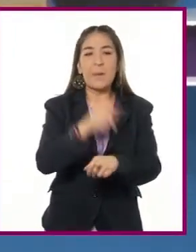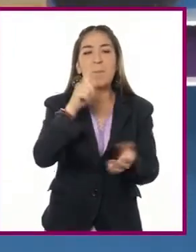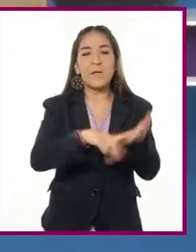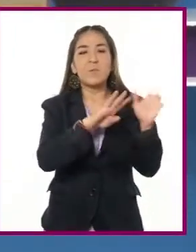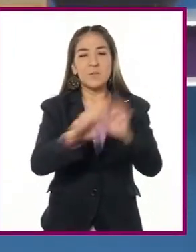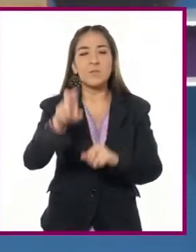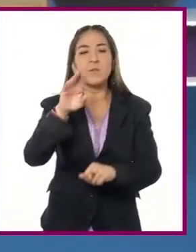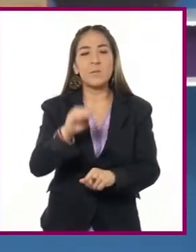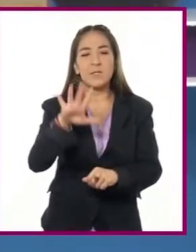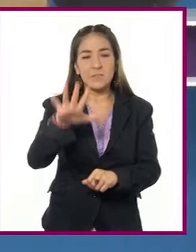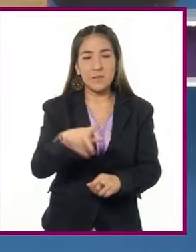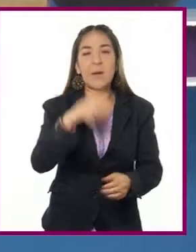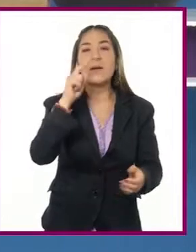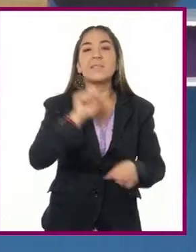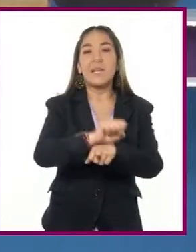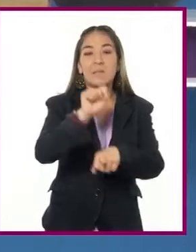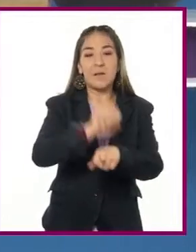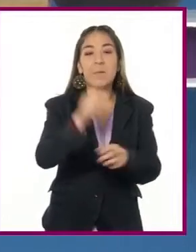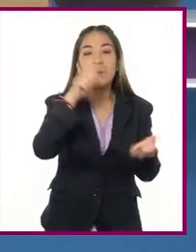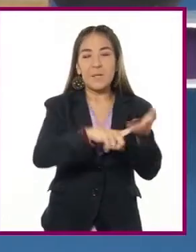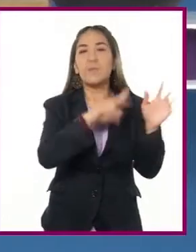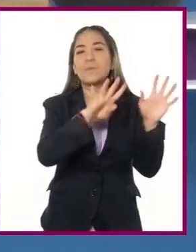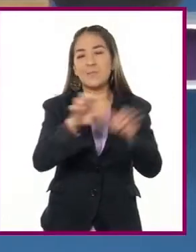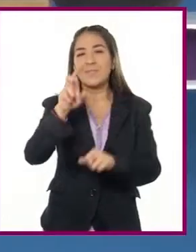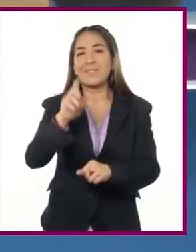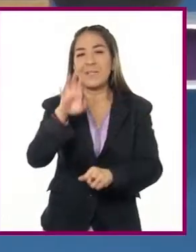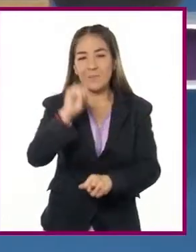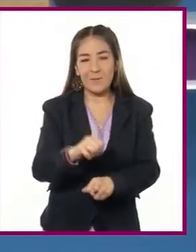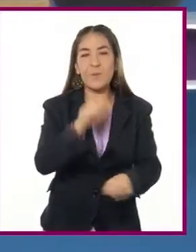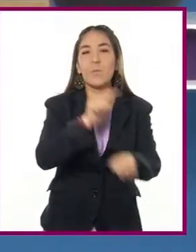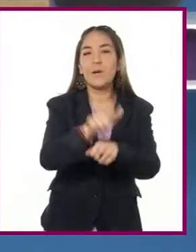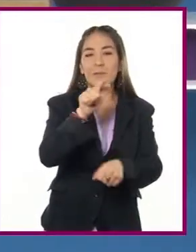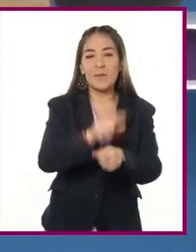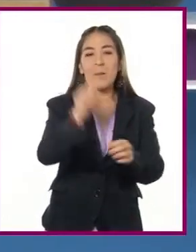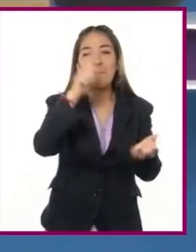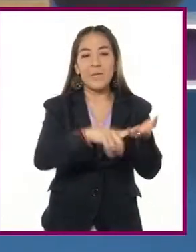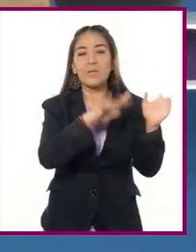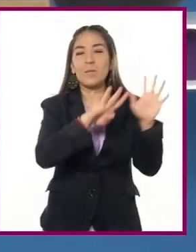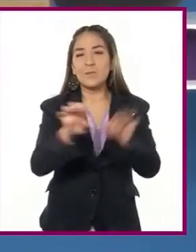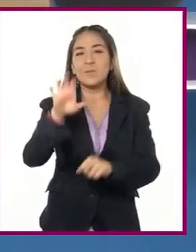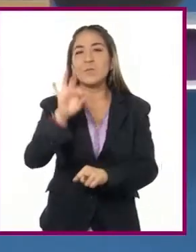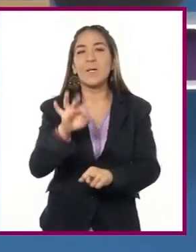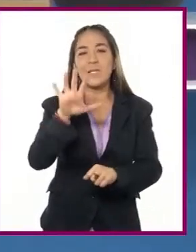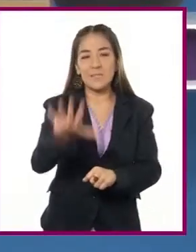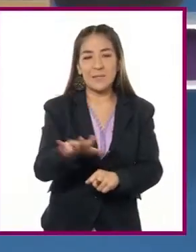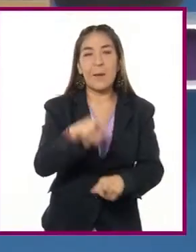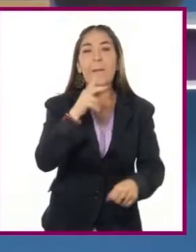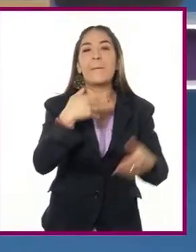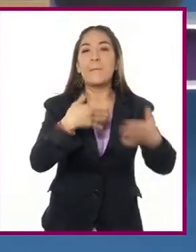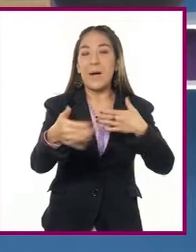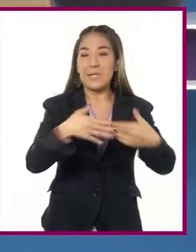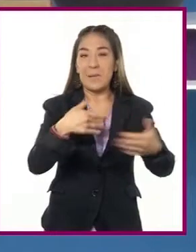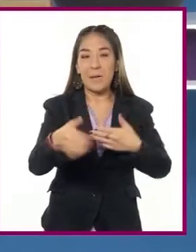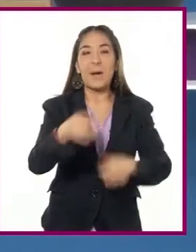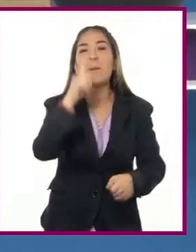El Salvador, en 1939. Guatemala, en 1945. Panamá,